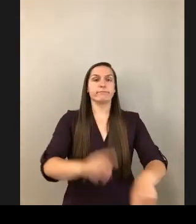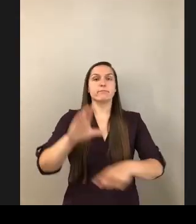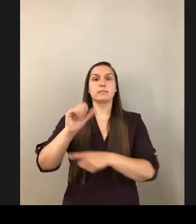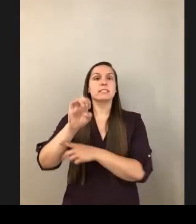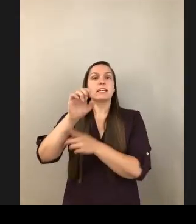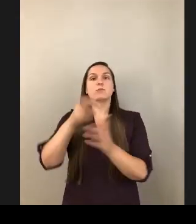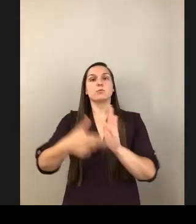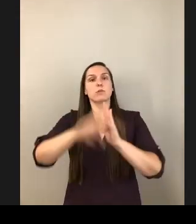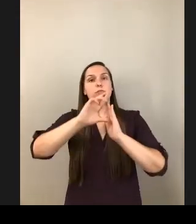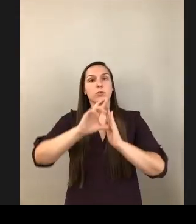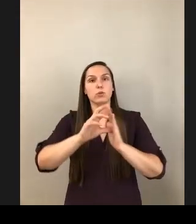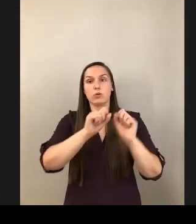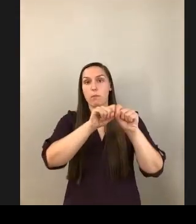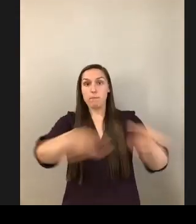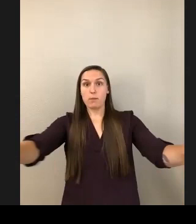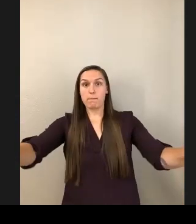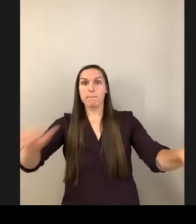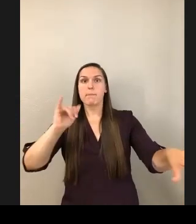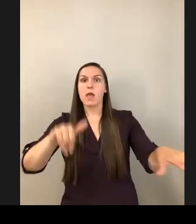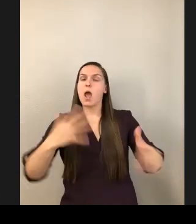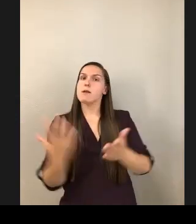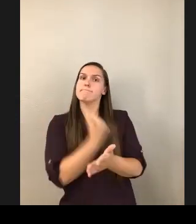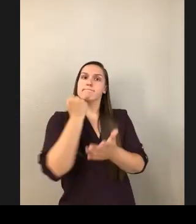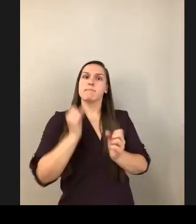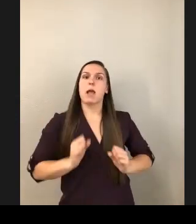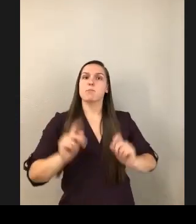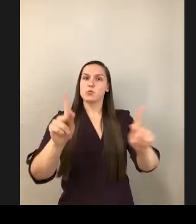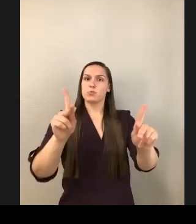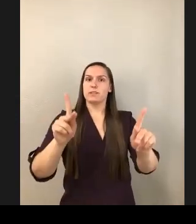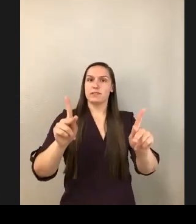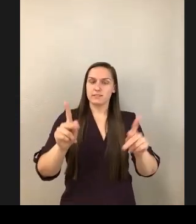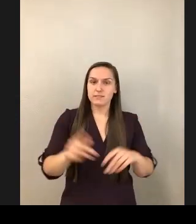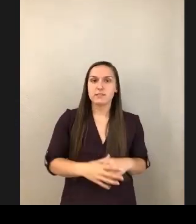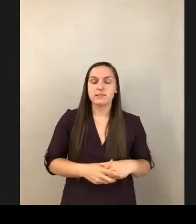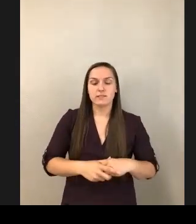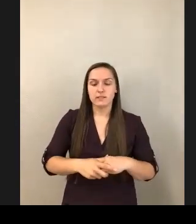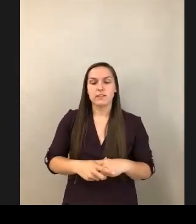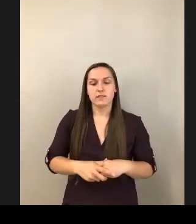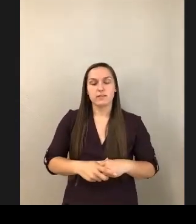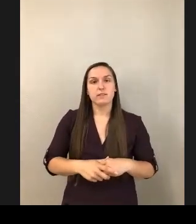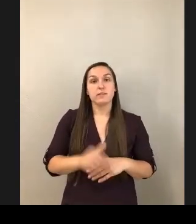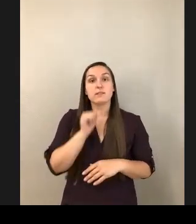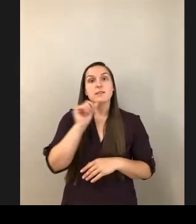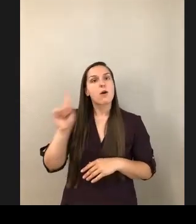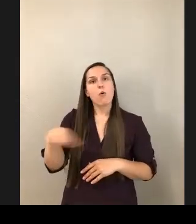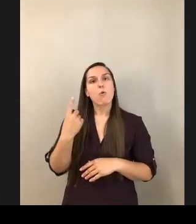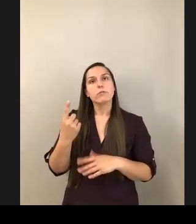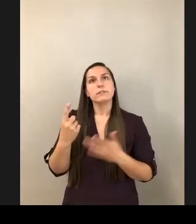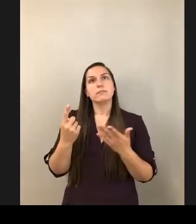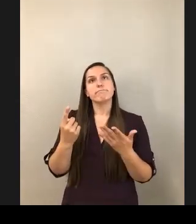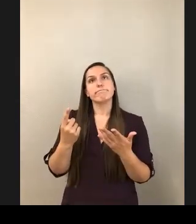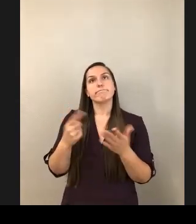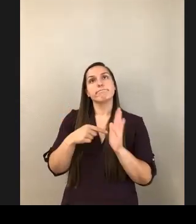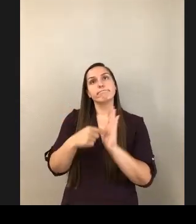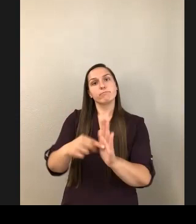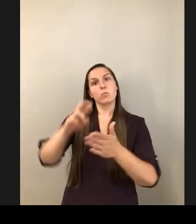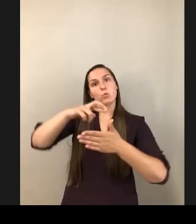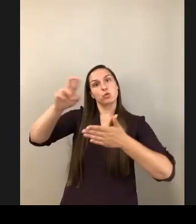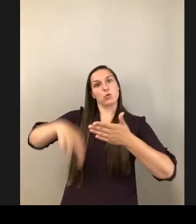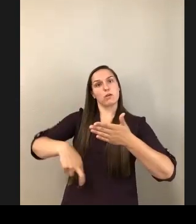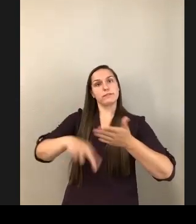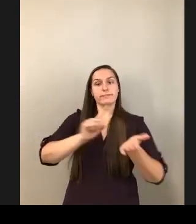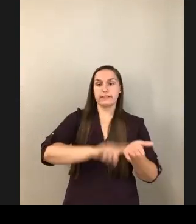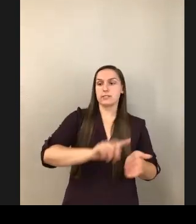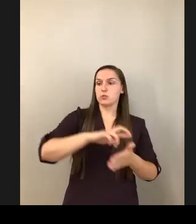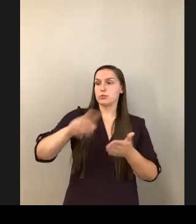Cuando se revise un caso, eso puede ser una oportunidad no solo de ver los resultados de